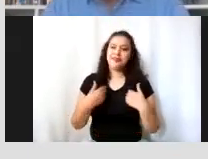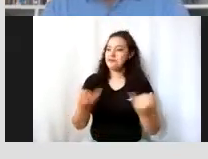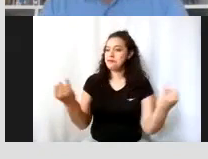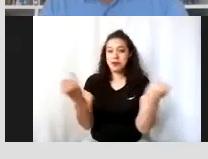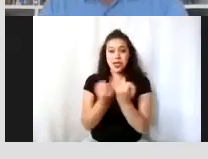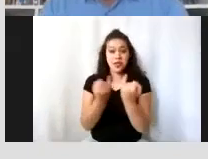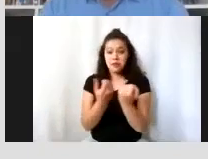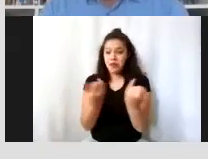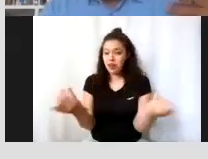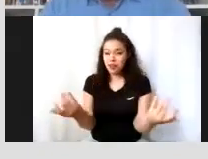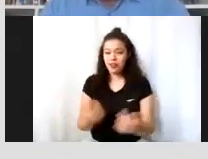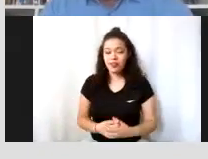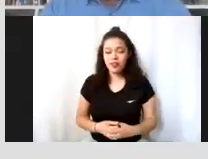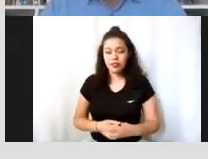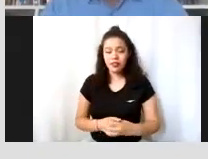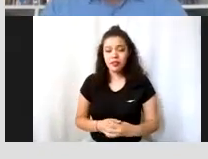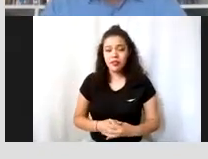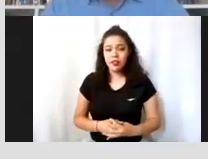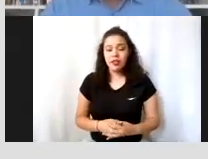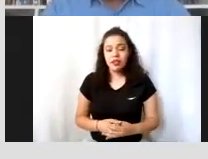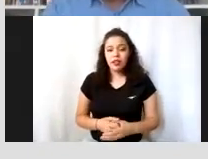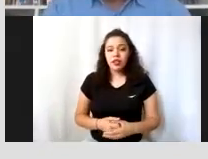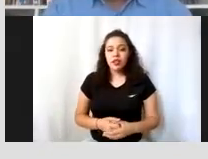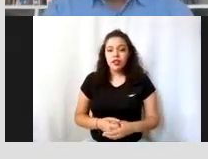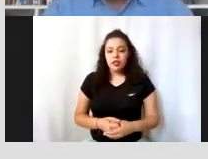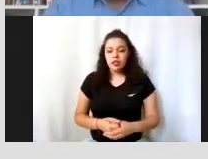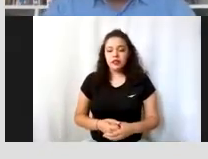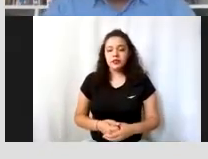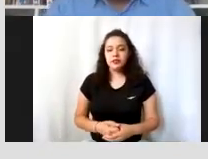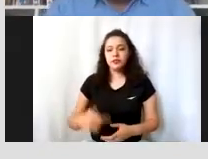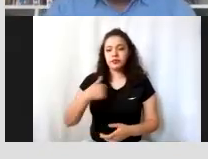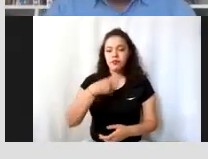tú. Lo que les quiero decir es